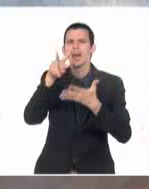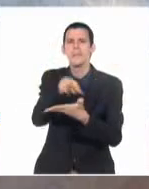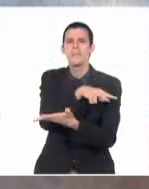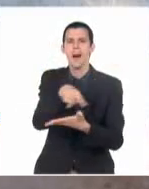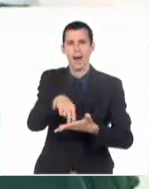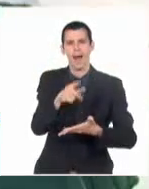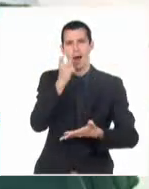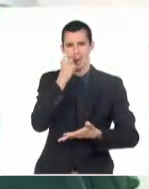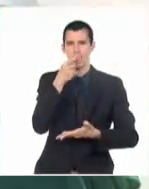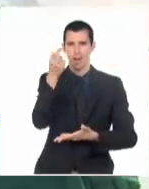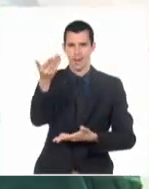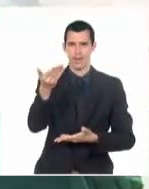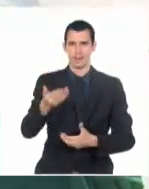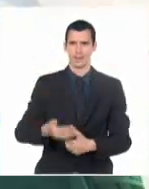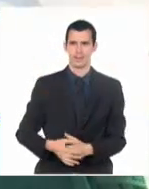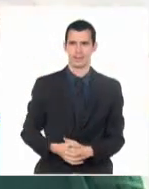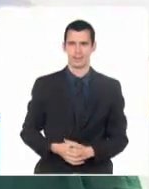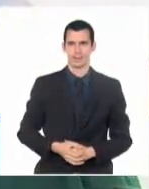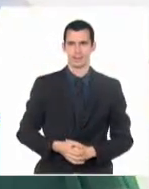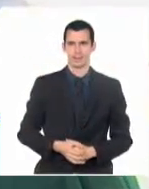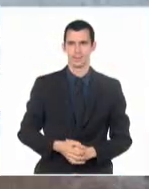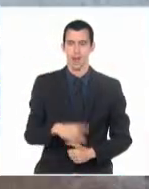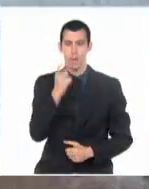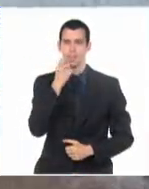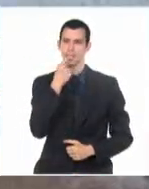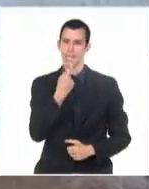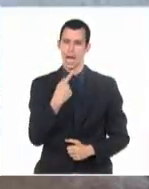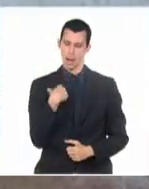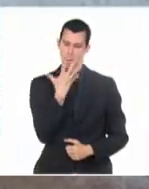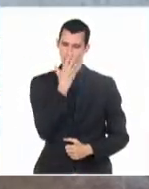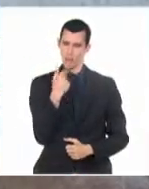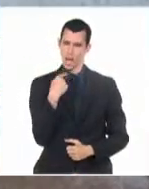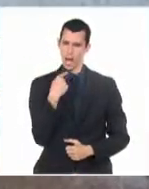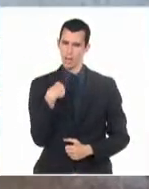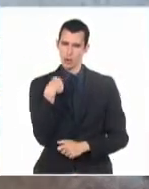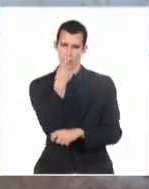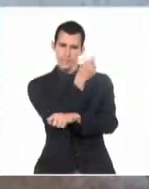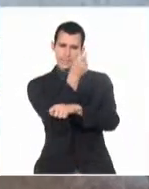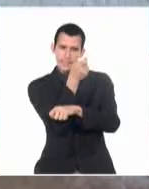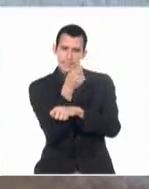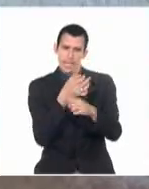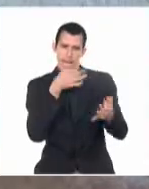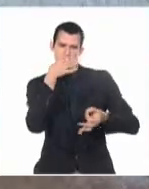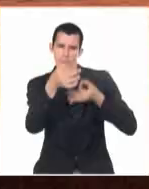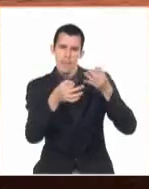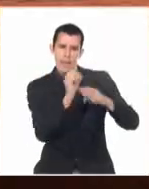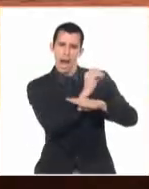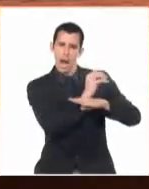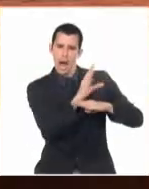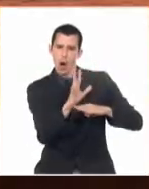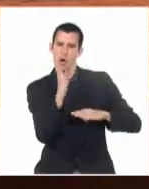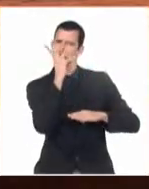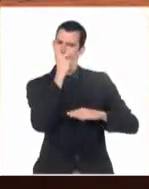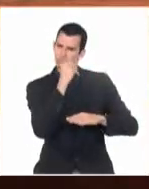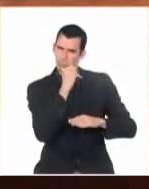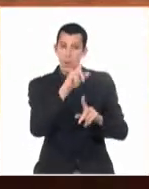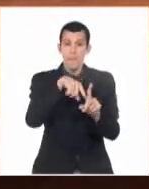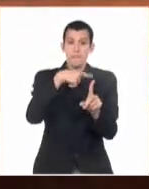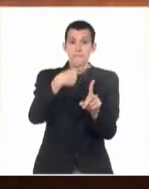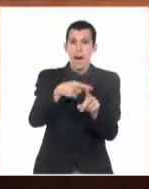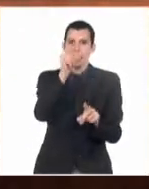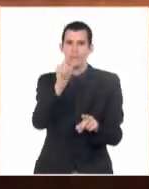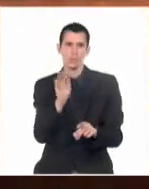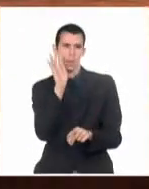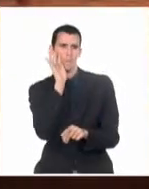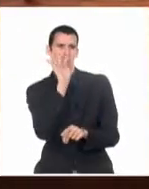y comunique cosas que transmitan, que sean capaces de emocionar al público. El Ballet de Camagüey, con